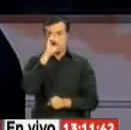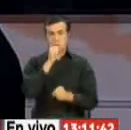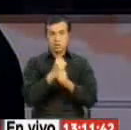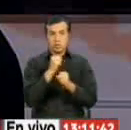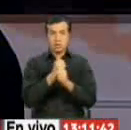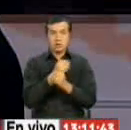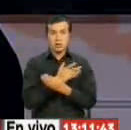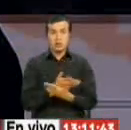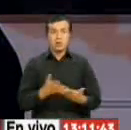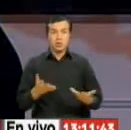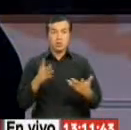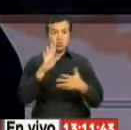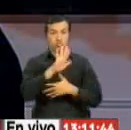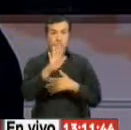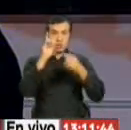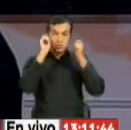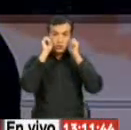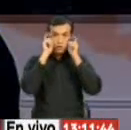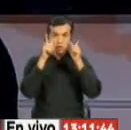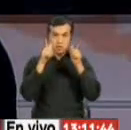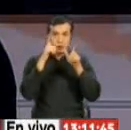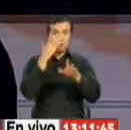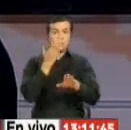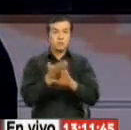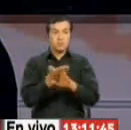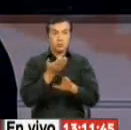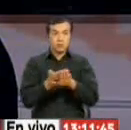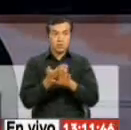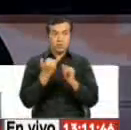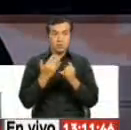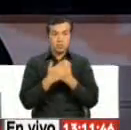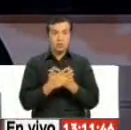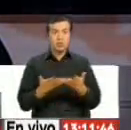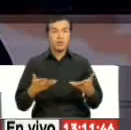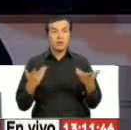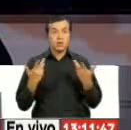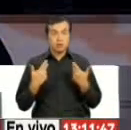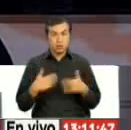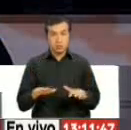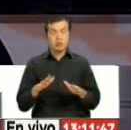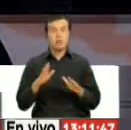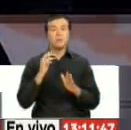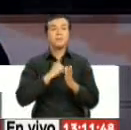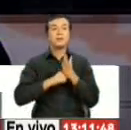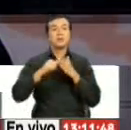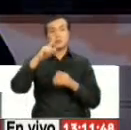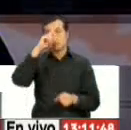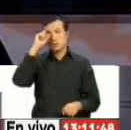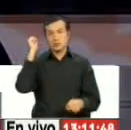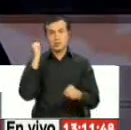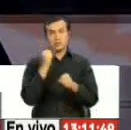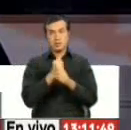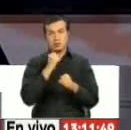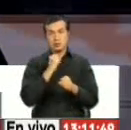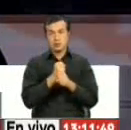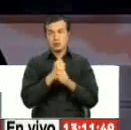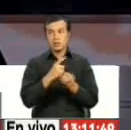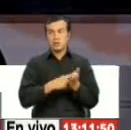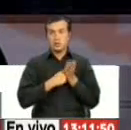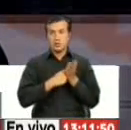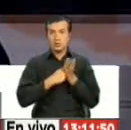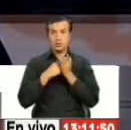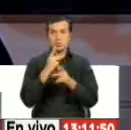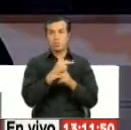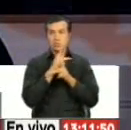que estén atentos al planteamiento que en este momento justamente en el ministerio del trabajo reunido el consejo